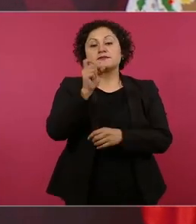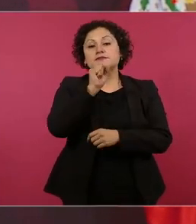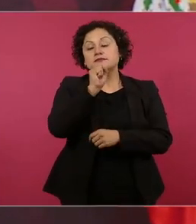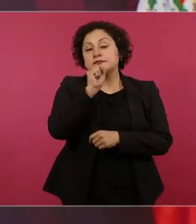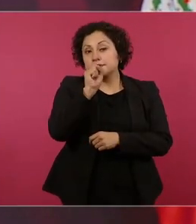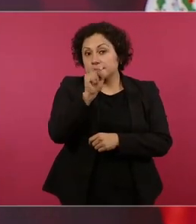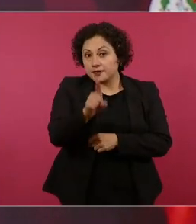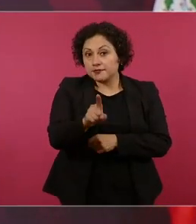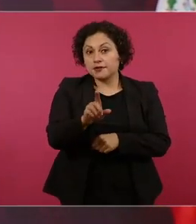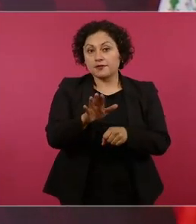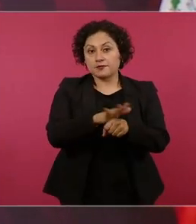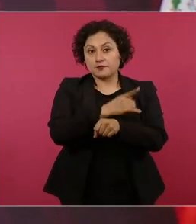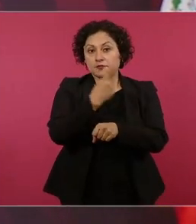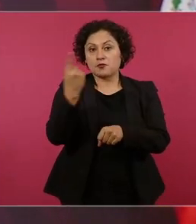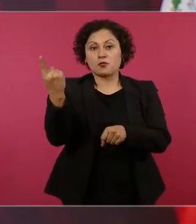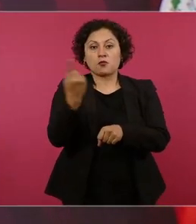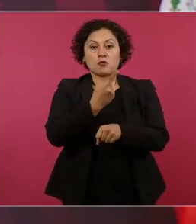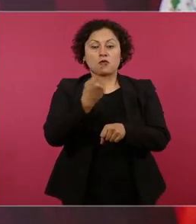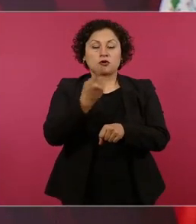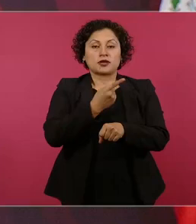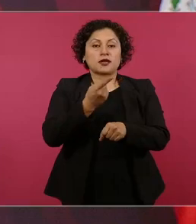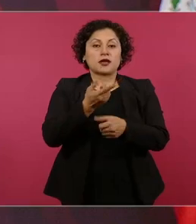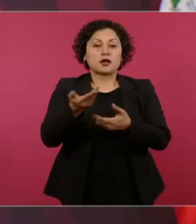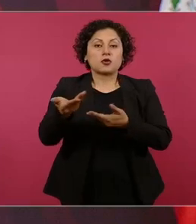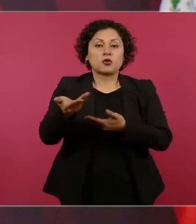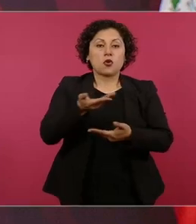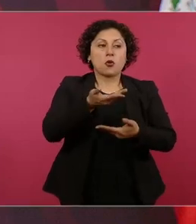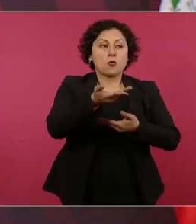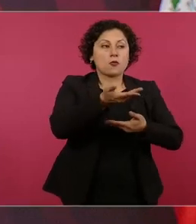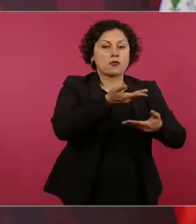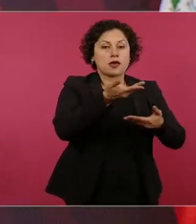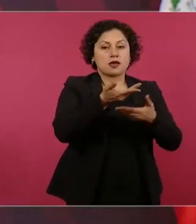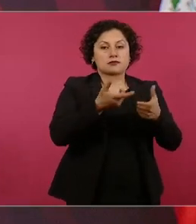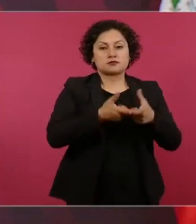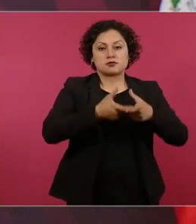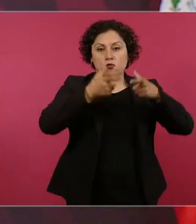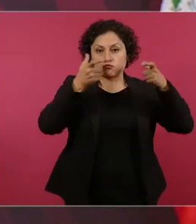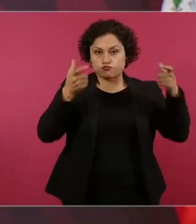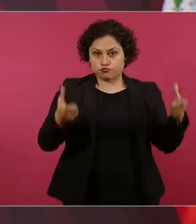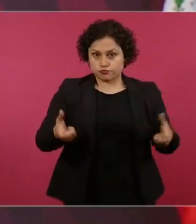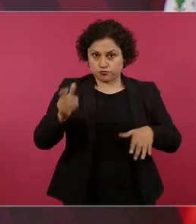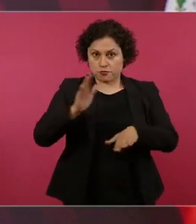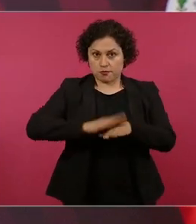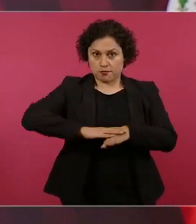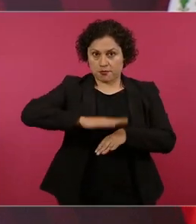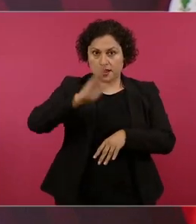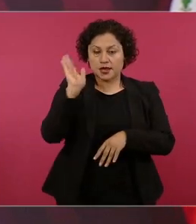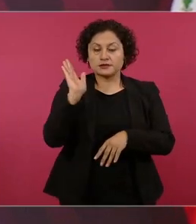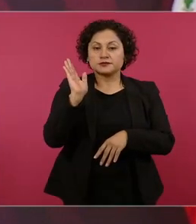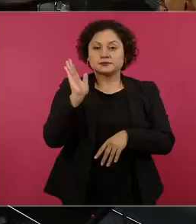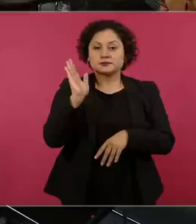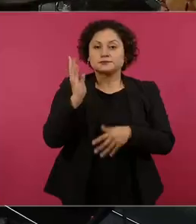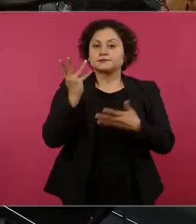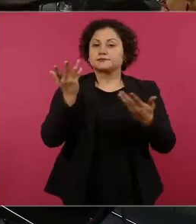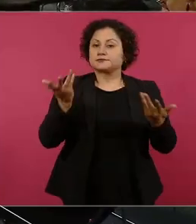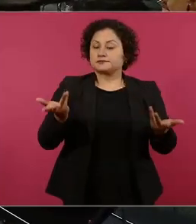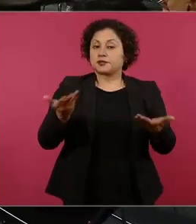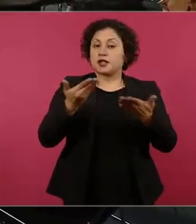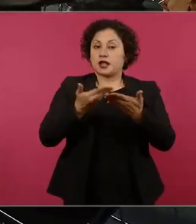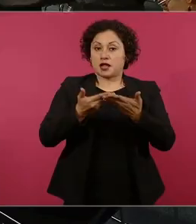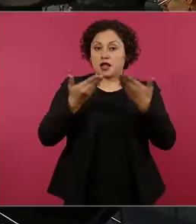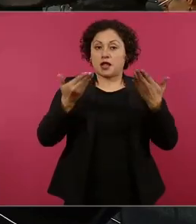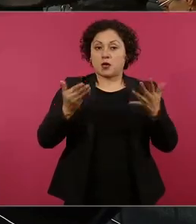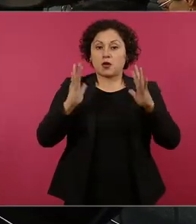de el mercado ya eh el canal de